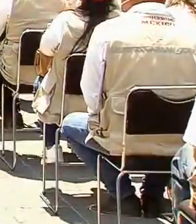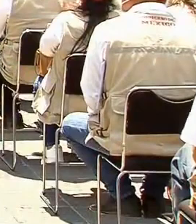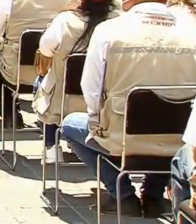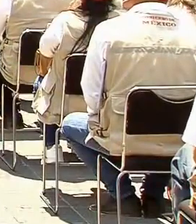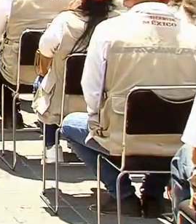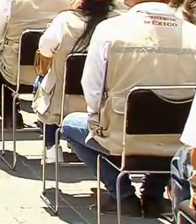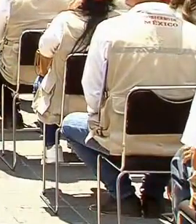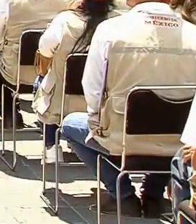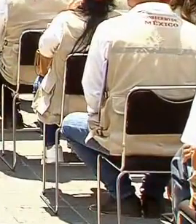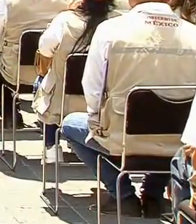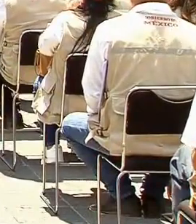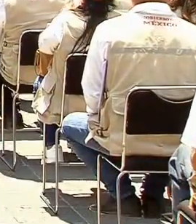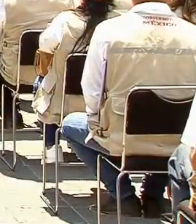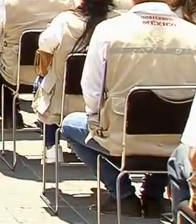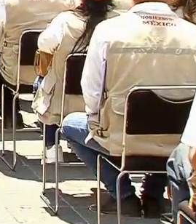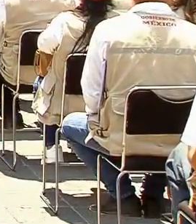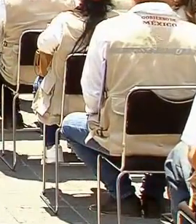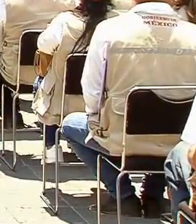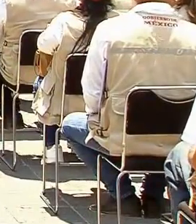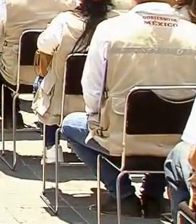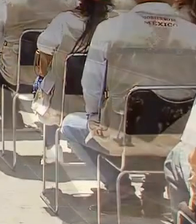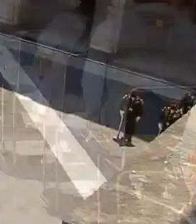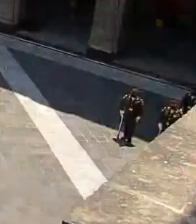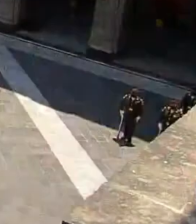Sean todos bienvenidos.